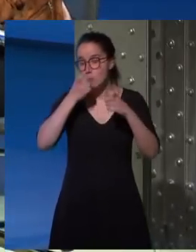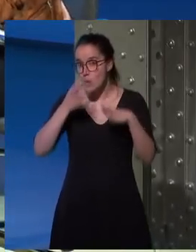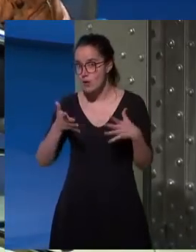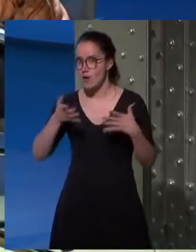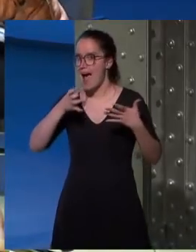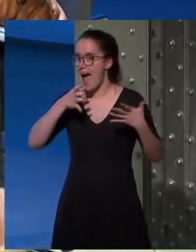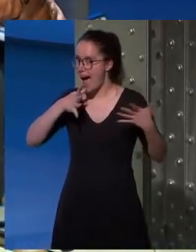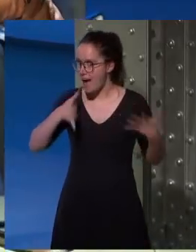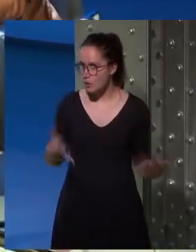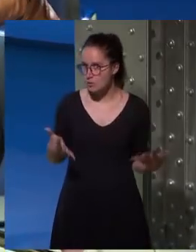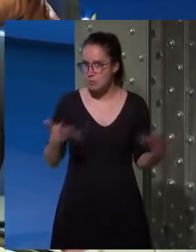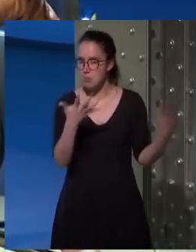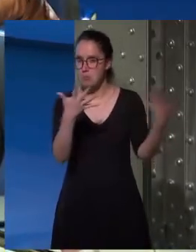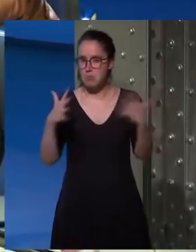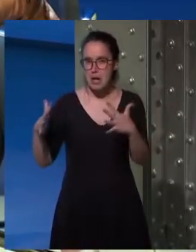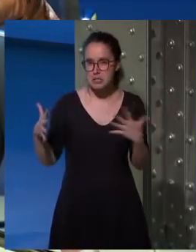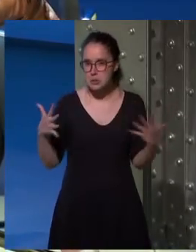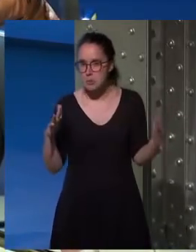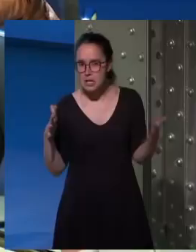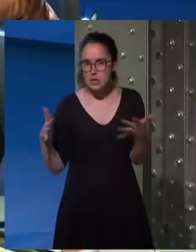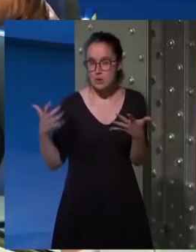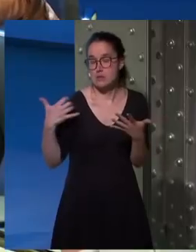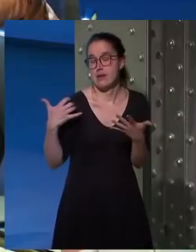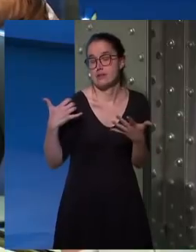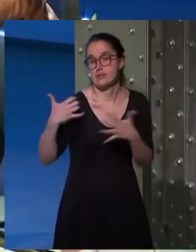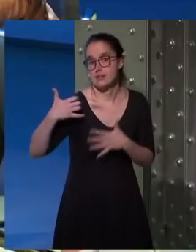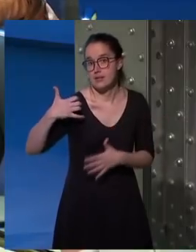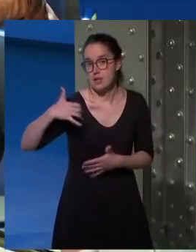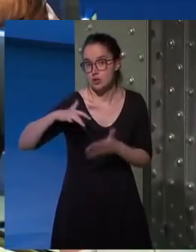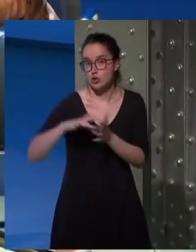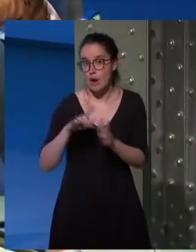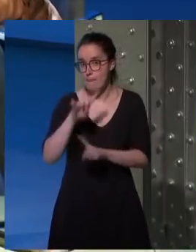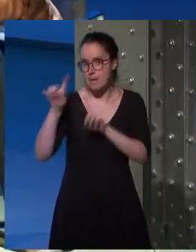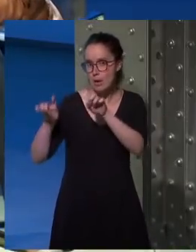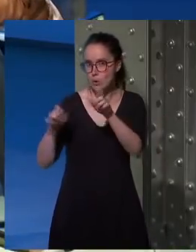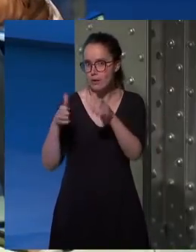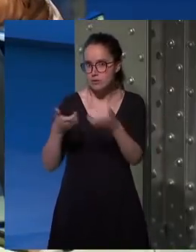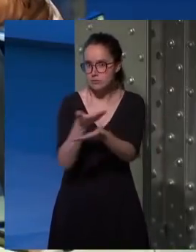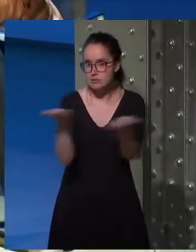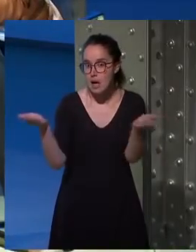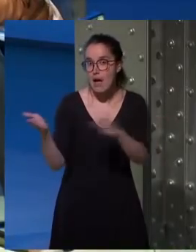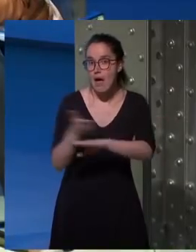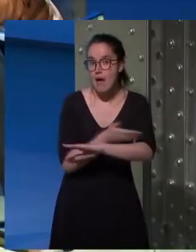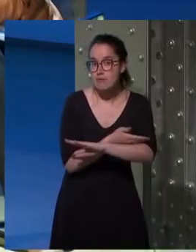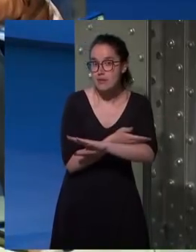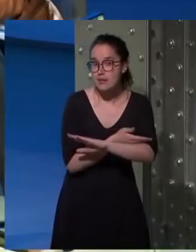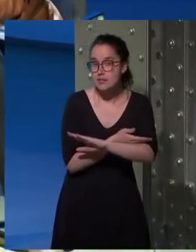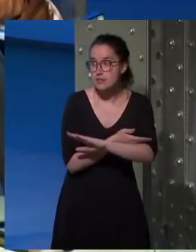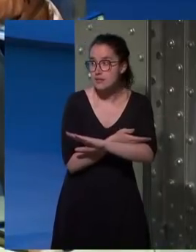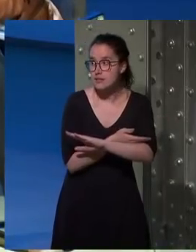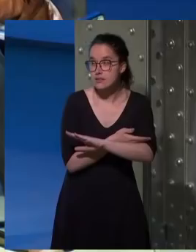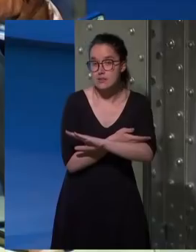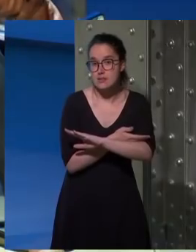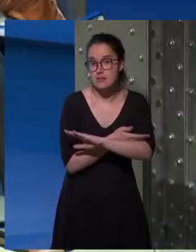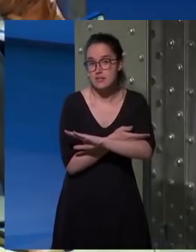pues yo creo que ahora ya, porque más o menos ahora en poquito tenemos ya que abrir el turno de preguntas, pero antes sí que queremos, pues, en fin...